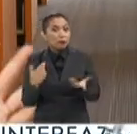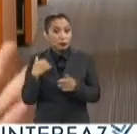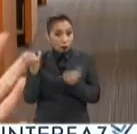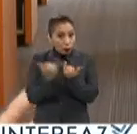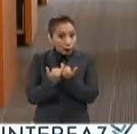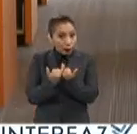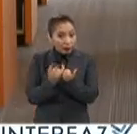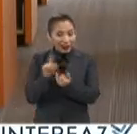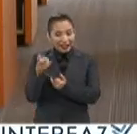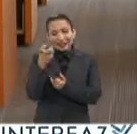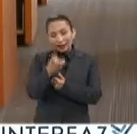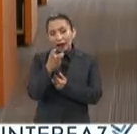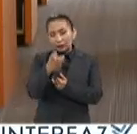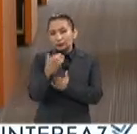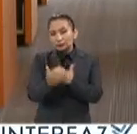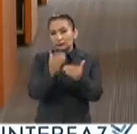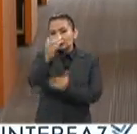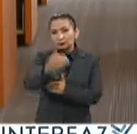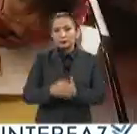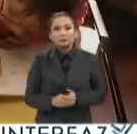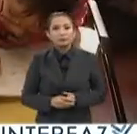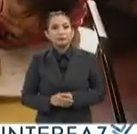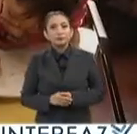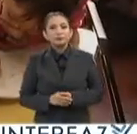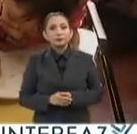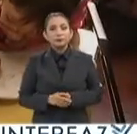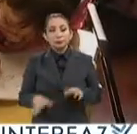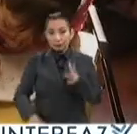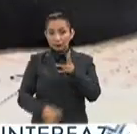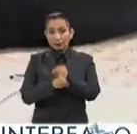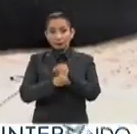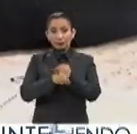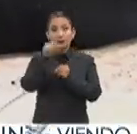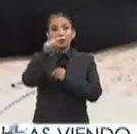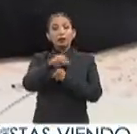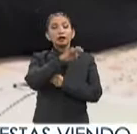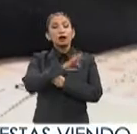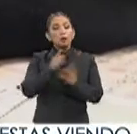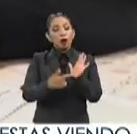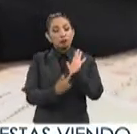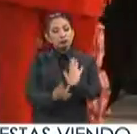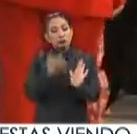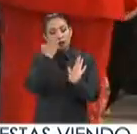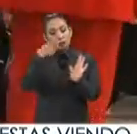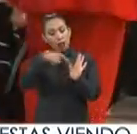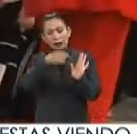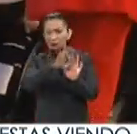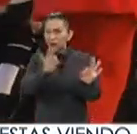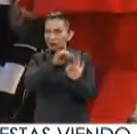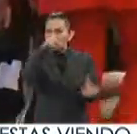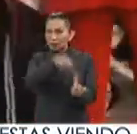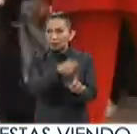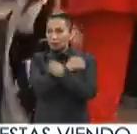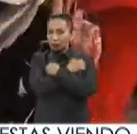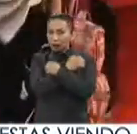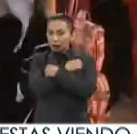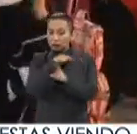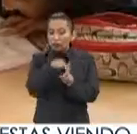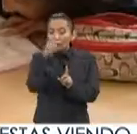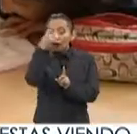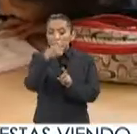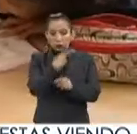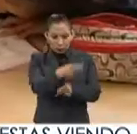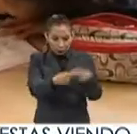Yo creo que eso es un gran avance. Adicionalmente, se pone a las escuelas en el centro del sistema educativo para